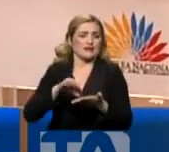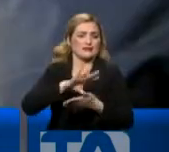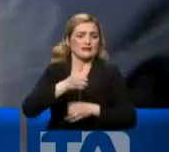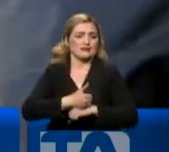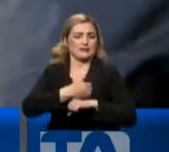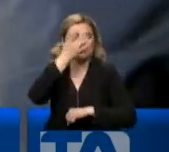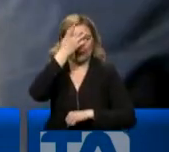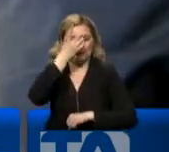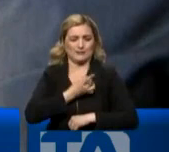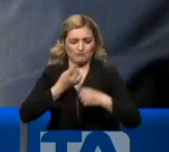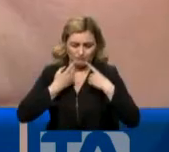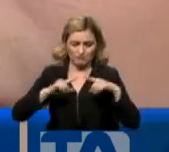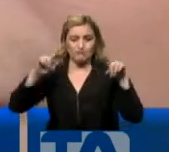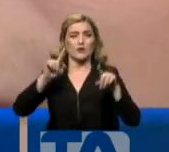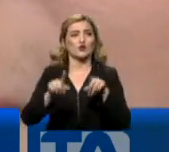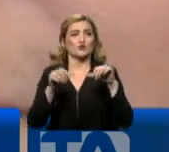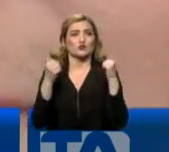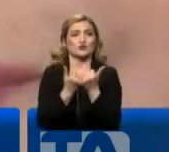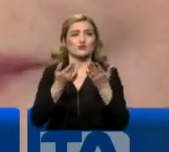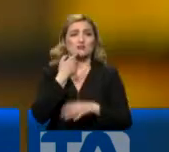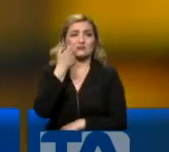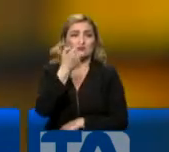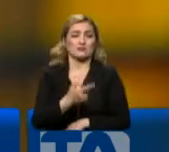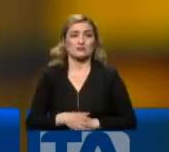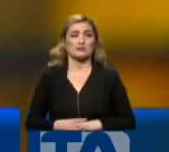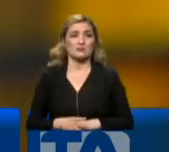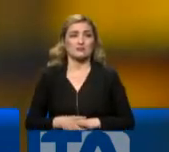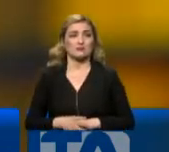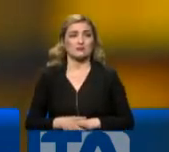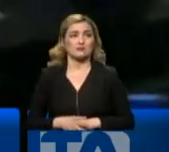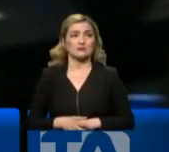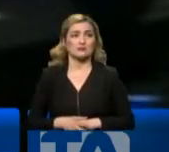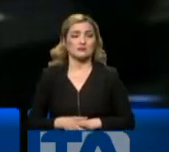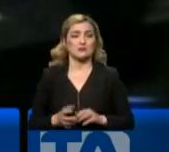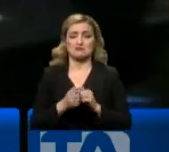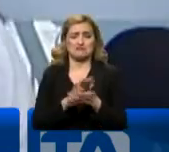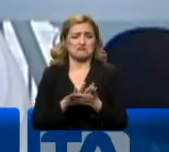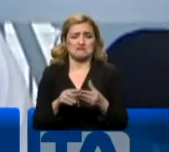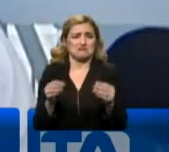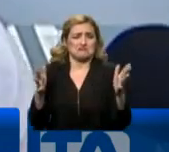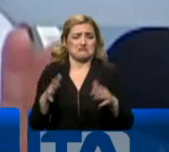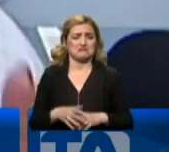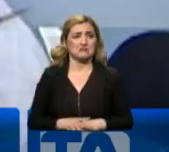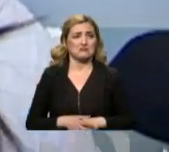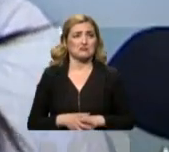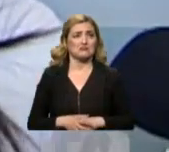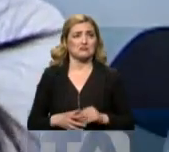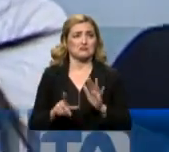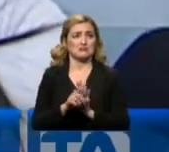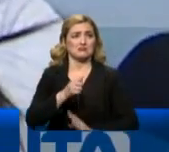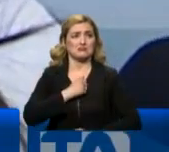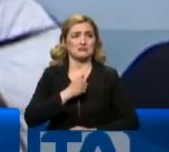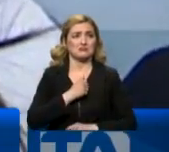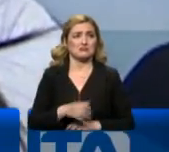que lo declare. Sin embargo, algunos legisladores consideran que no hay nada que hacer en este caso. De acuerdo al marco legal que